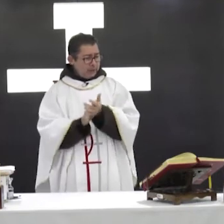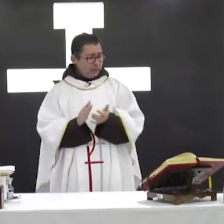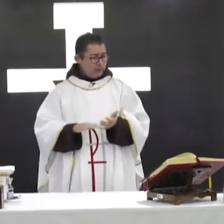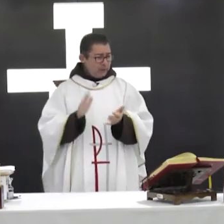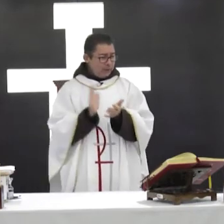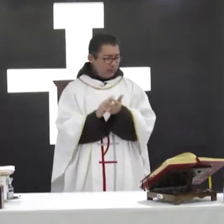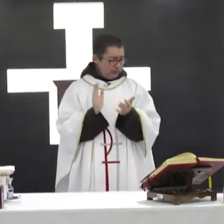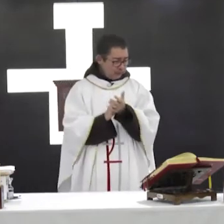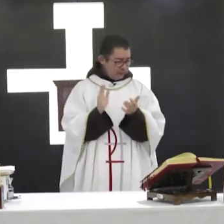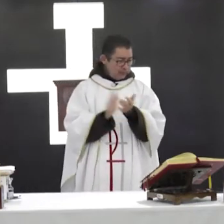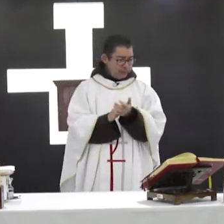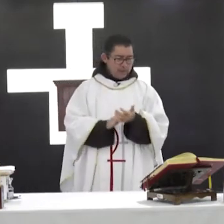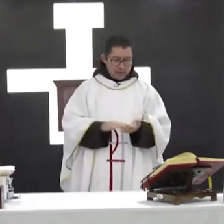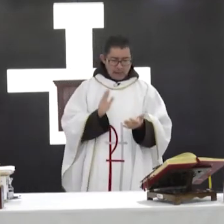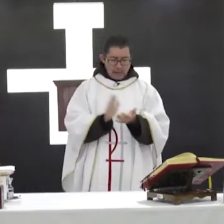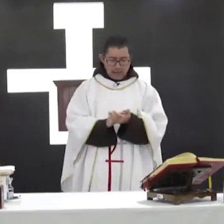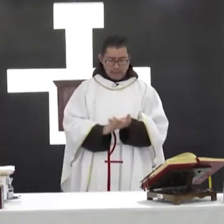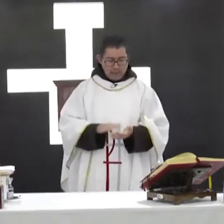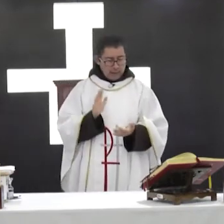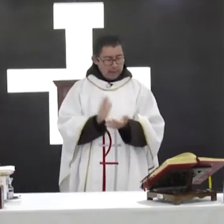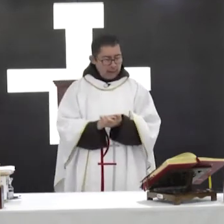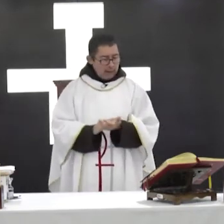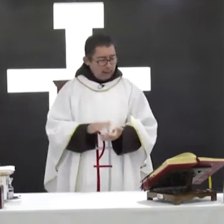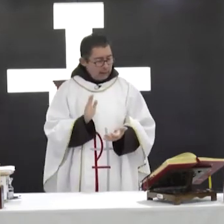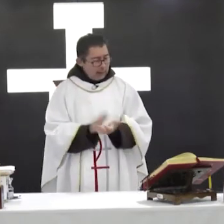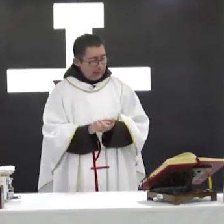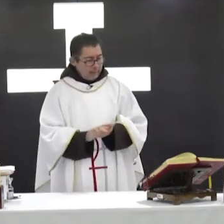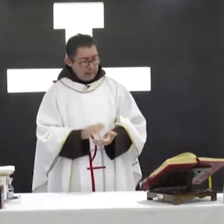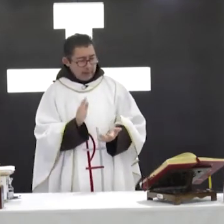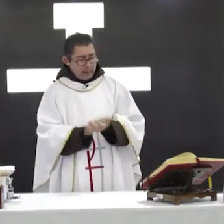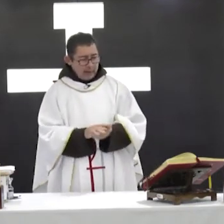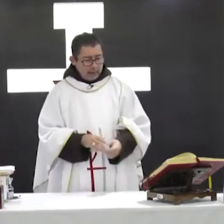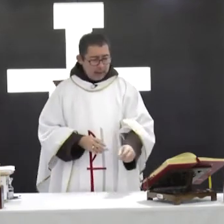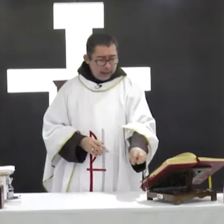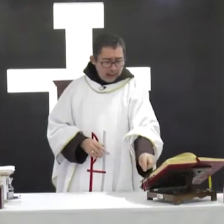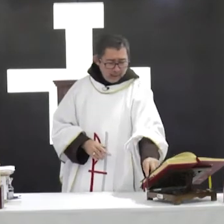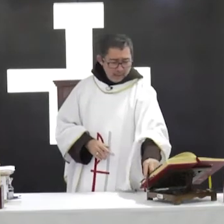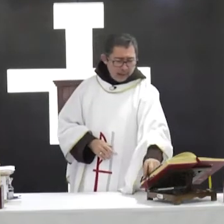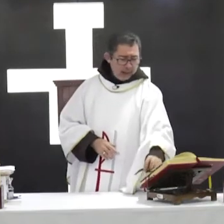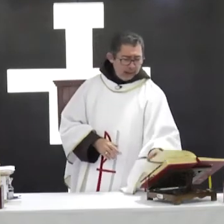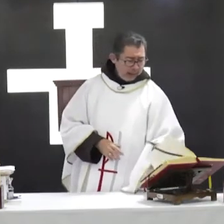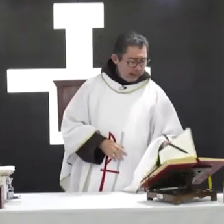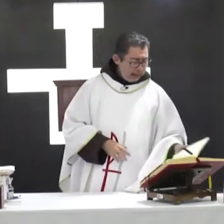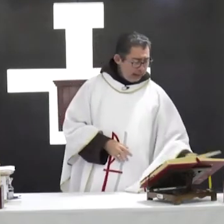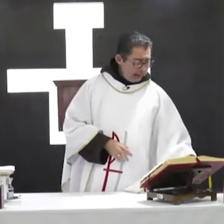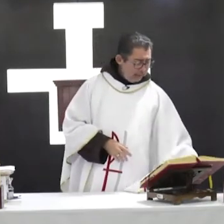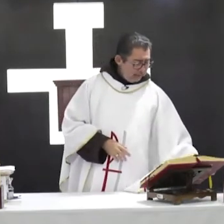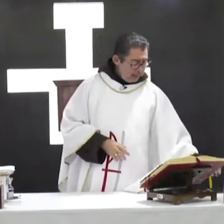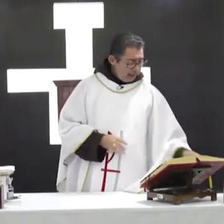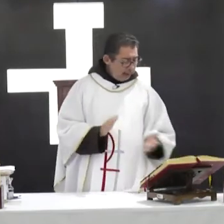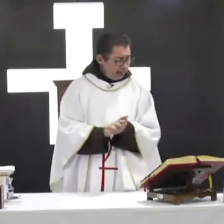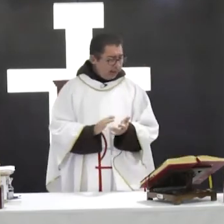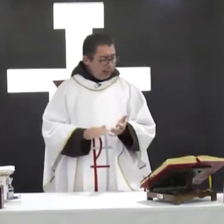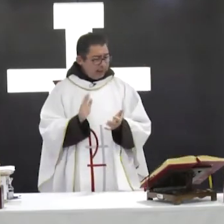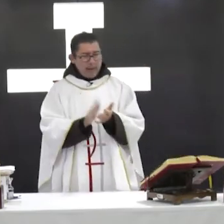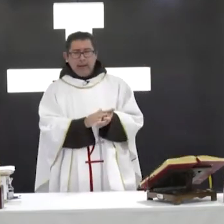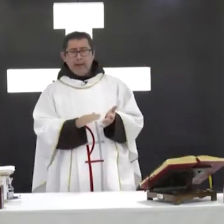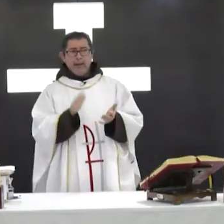señor alabaré alabaré alabaré alabar